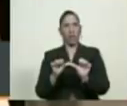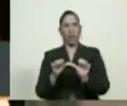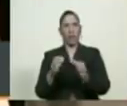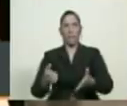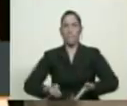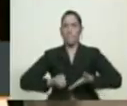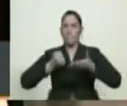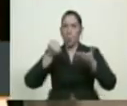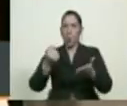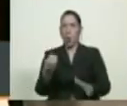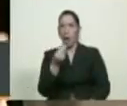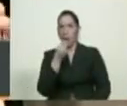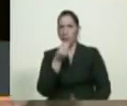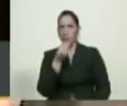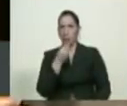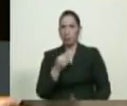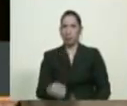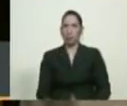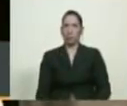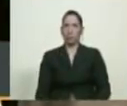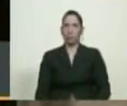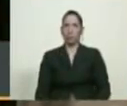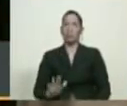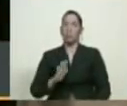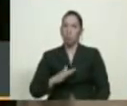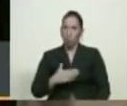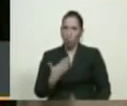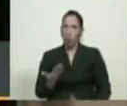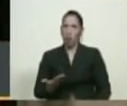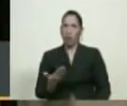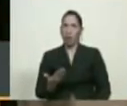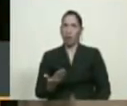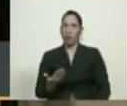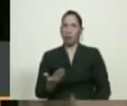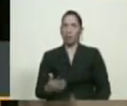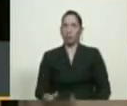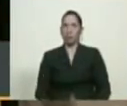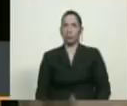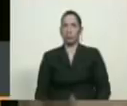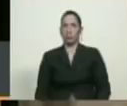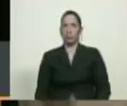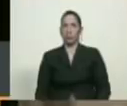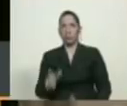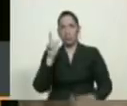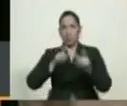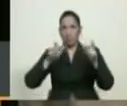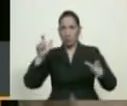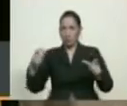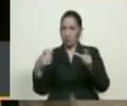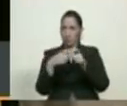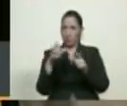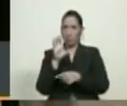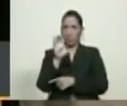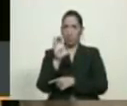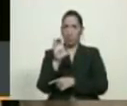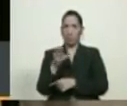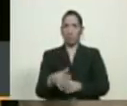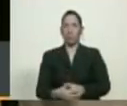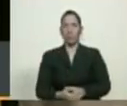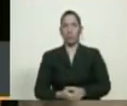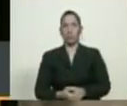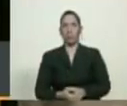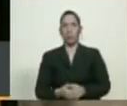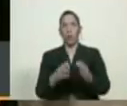esta reconversión monetaria y si pudiese precisar respecto a la bonificación en el caso de los ciudadanos que posean el denominado carnet de la patria, si es